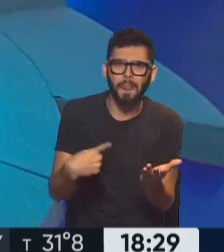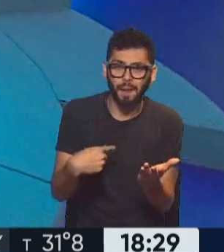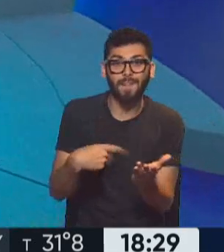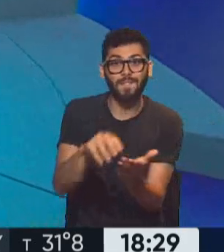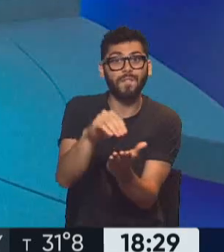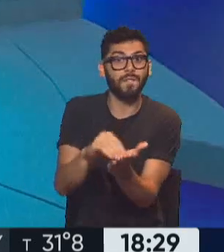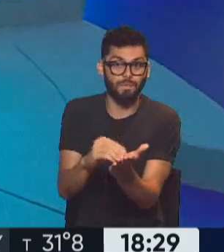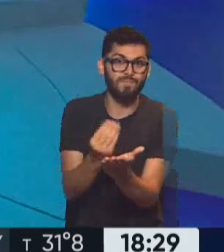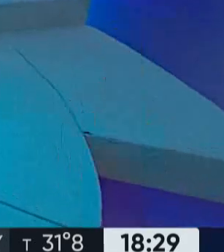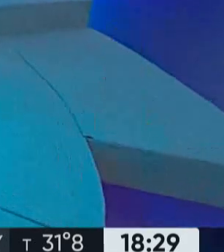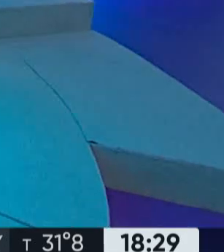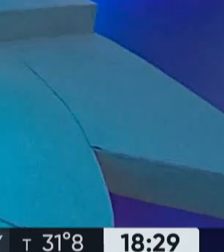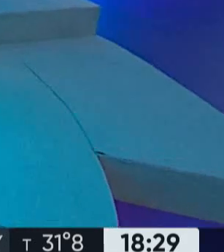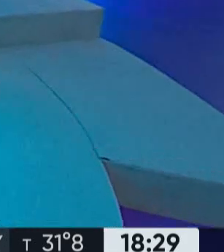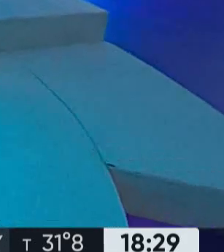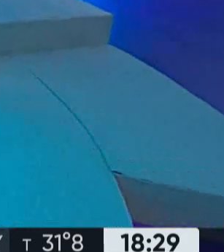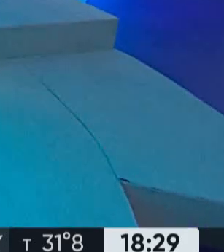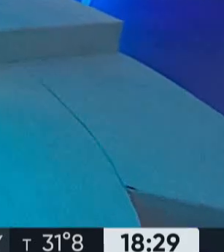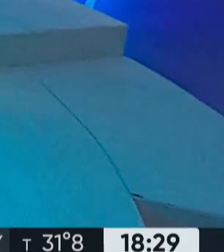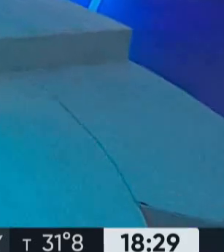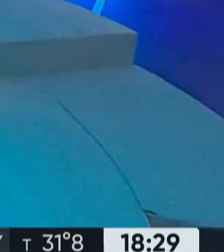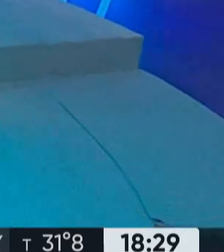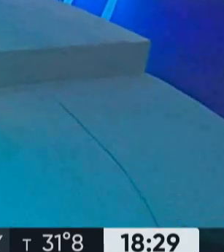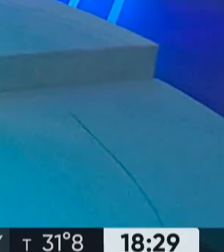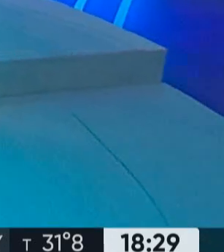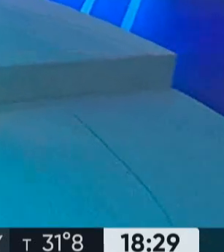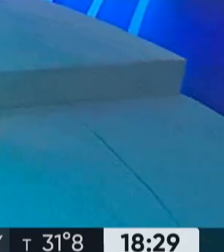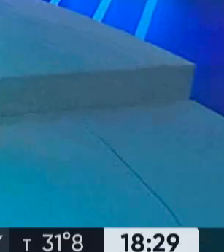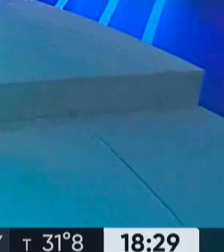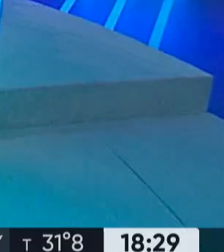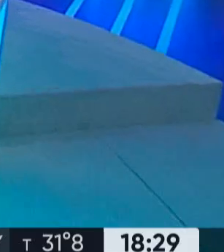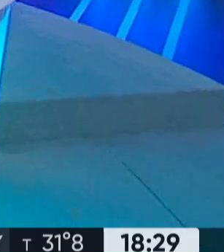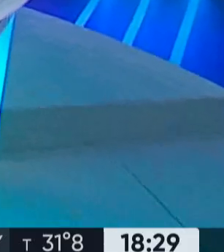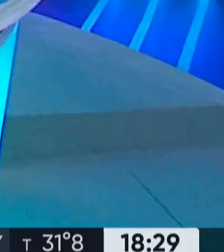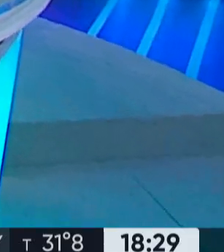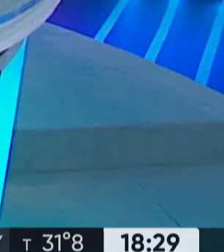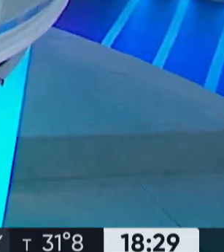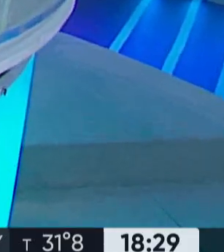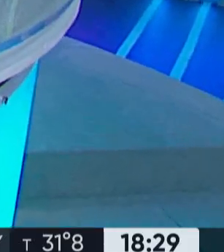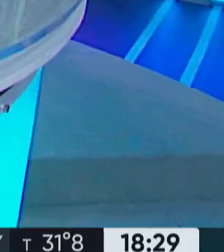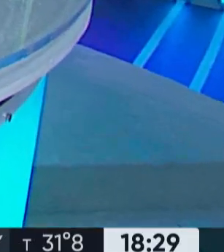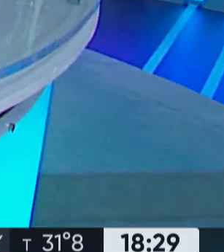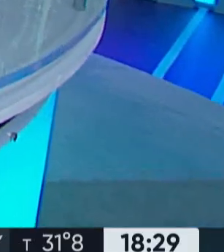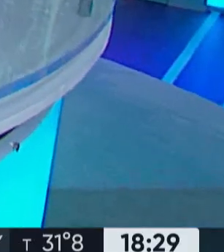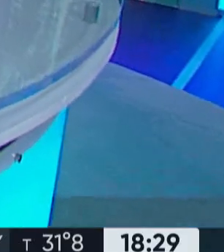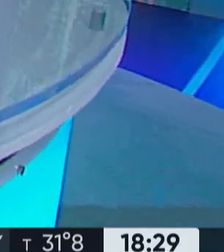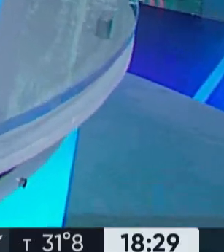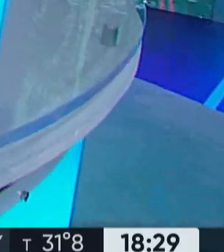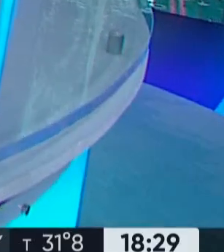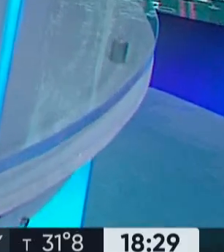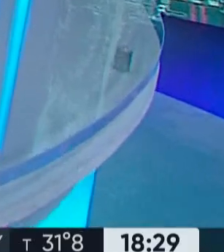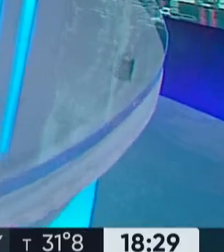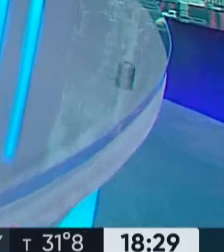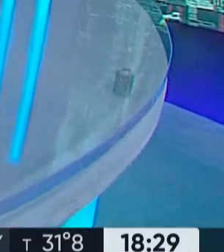unos meses. La oposición ya dijo, Nasa, que no va a ir, y aprovecho a presentarte, pero vamos a hablar con alguien al respecto. ¿Cómo estás? Todo bien. Sí,